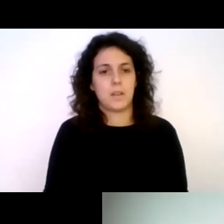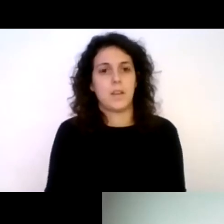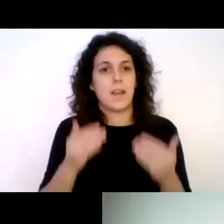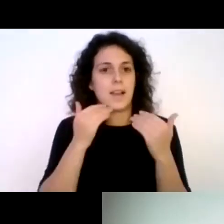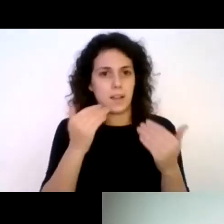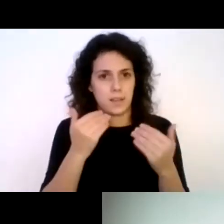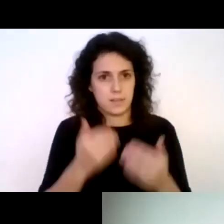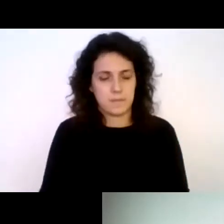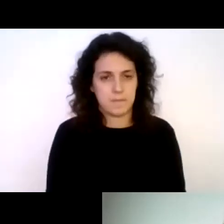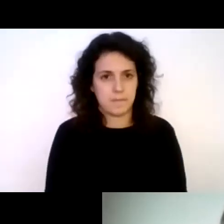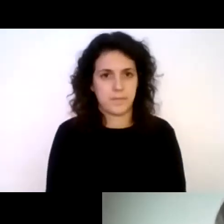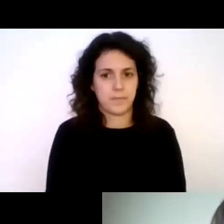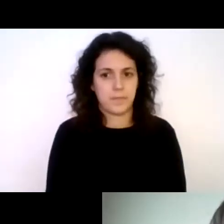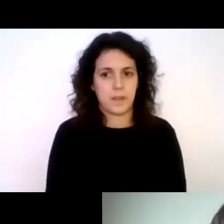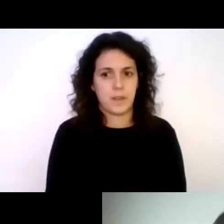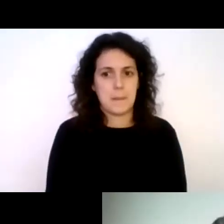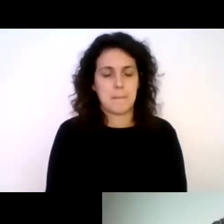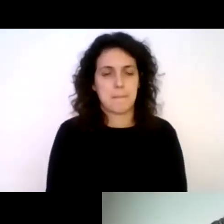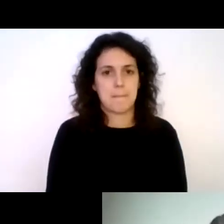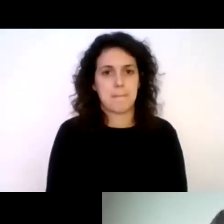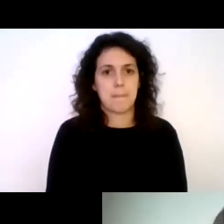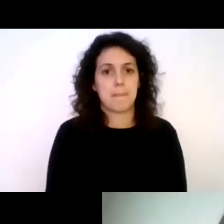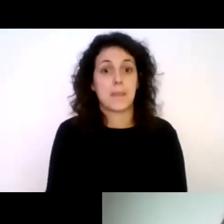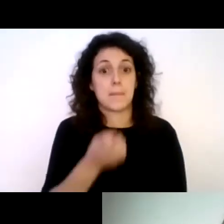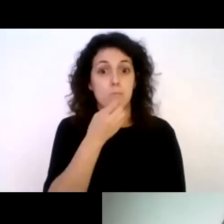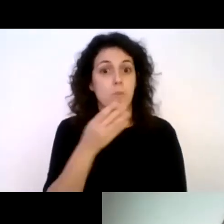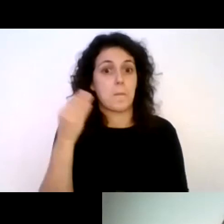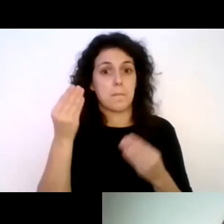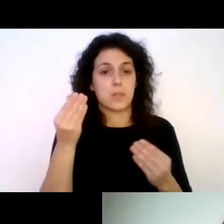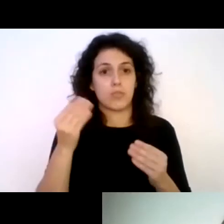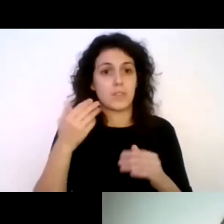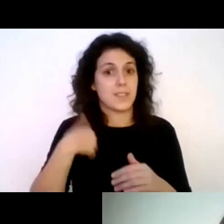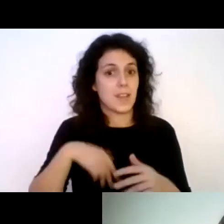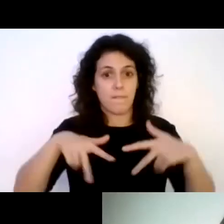getting closer, actually. Bueno, creo que tenemos que cerrar.